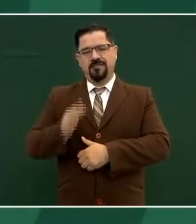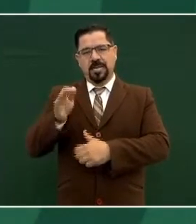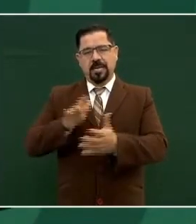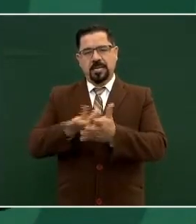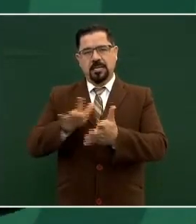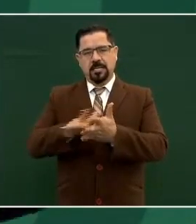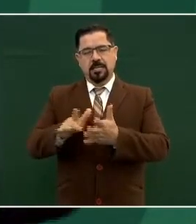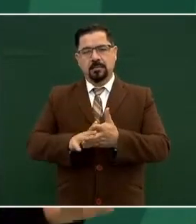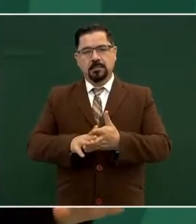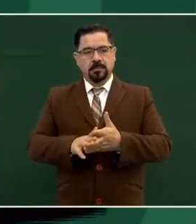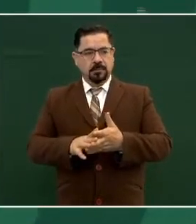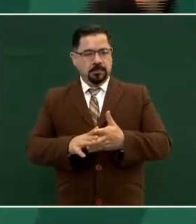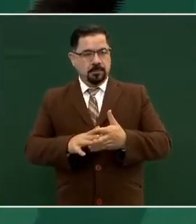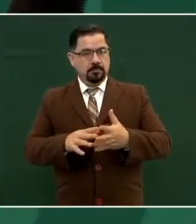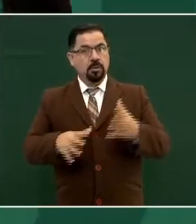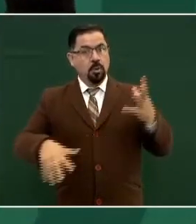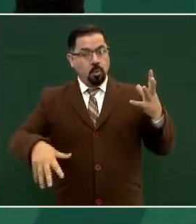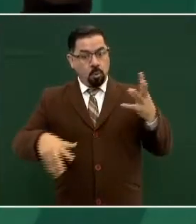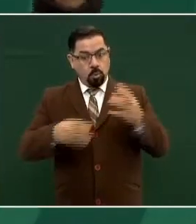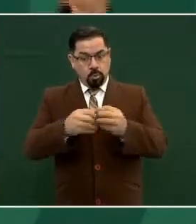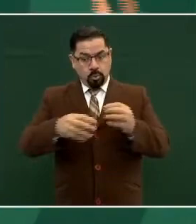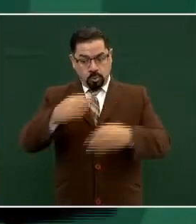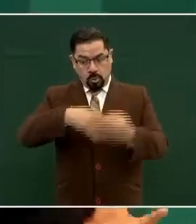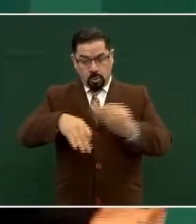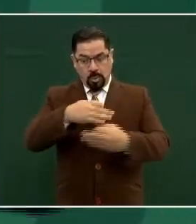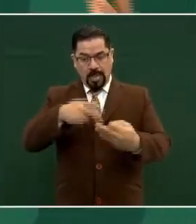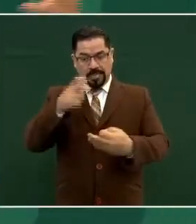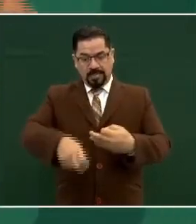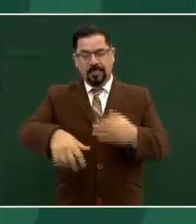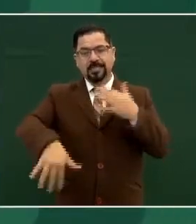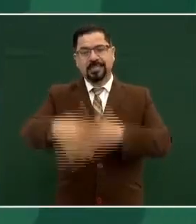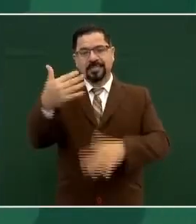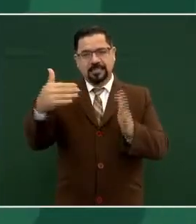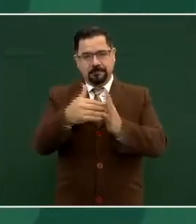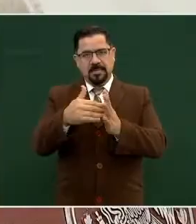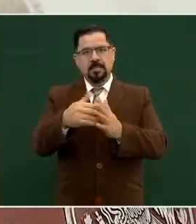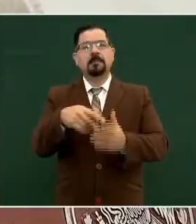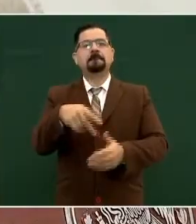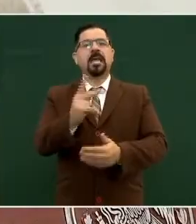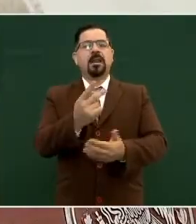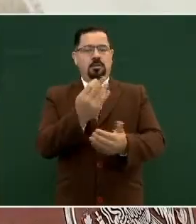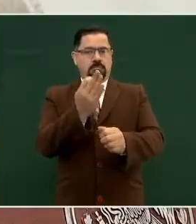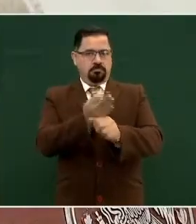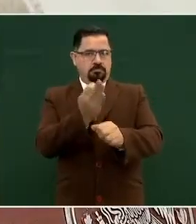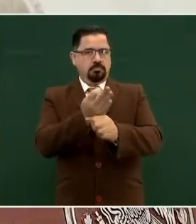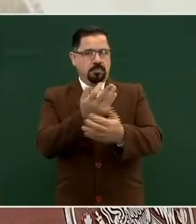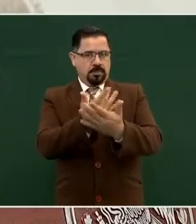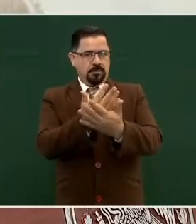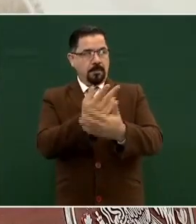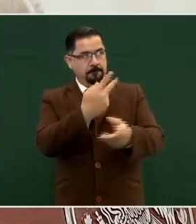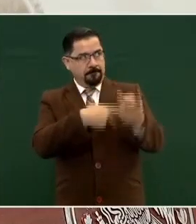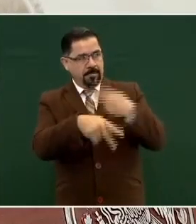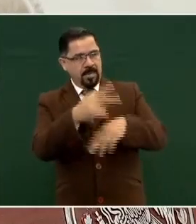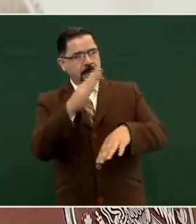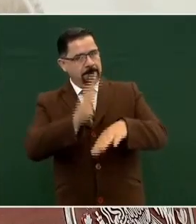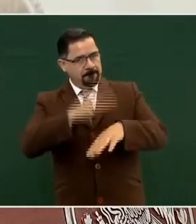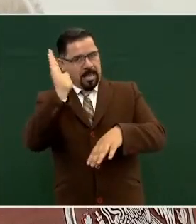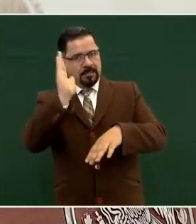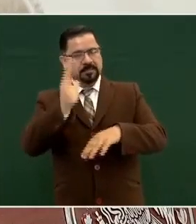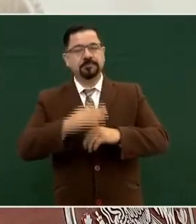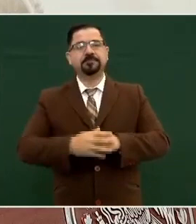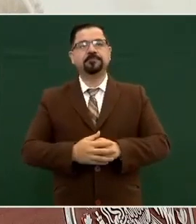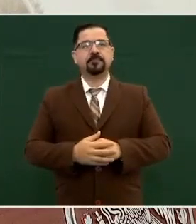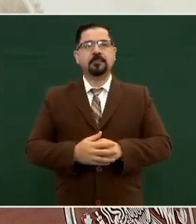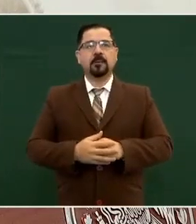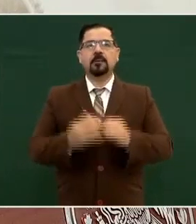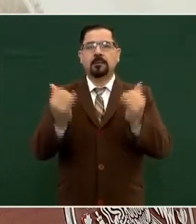10,000 y 5,000, tenemos 15,000 elementos, pero van a llegar más. Y lo mismo